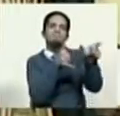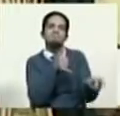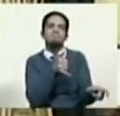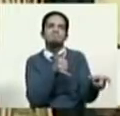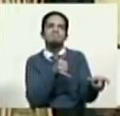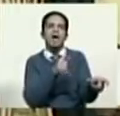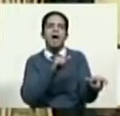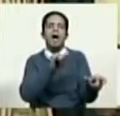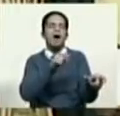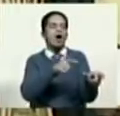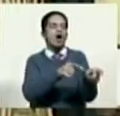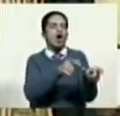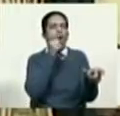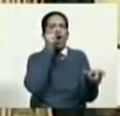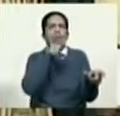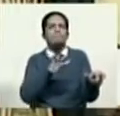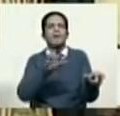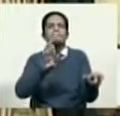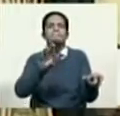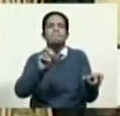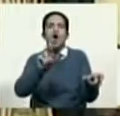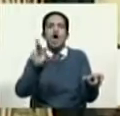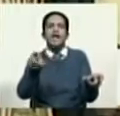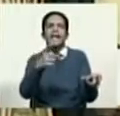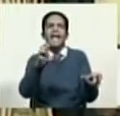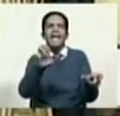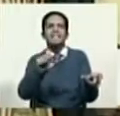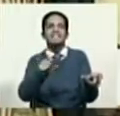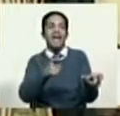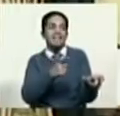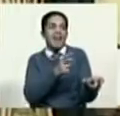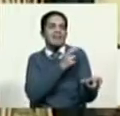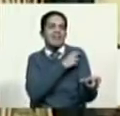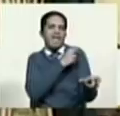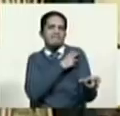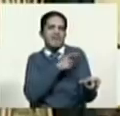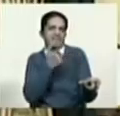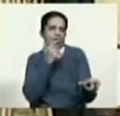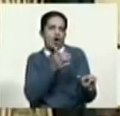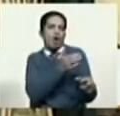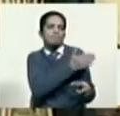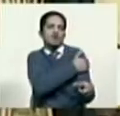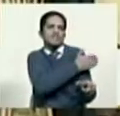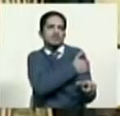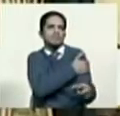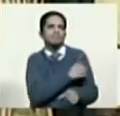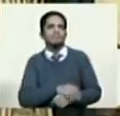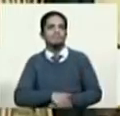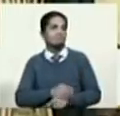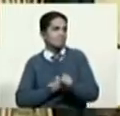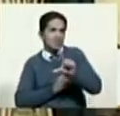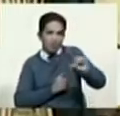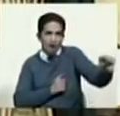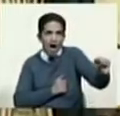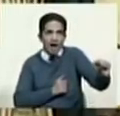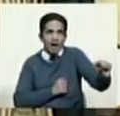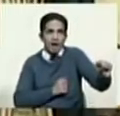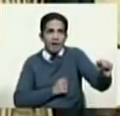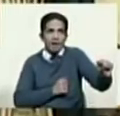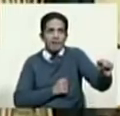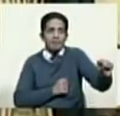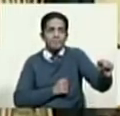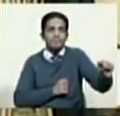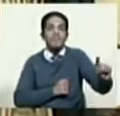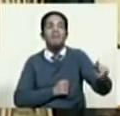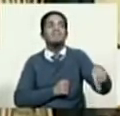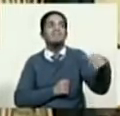a Julio Borges, que era el jefe de la mesa de diálogo por la oposición. Se retiraron. Después